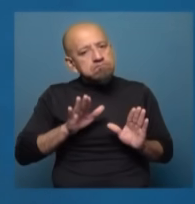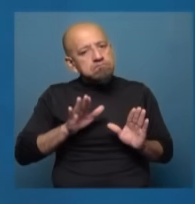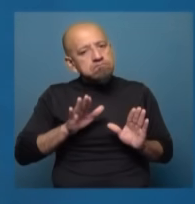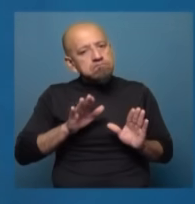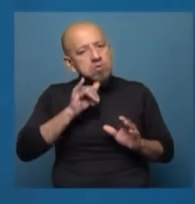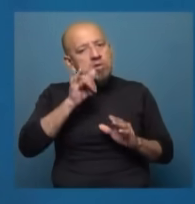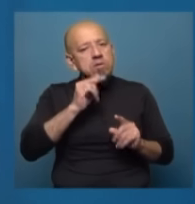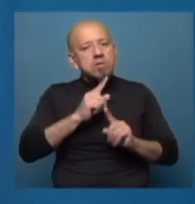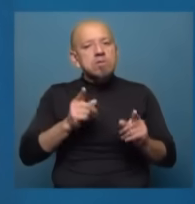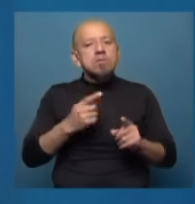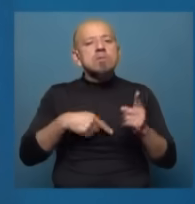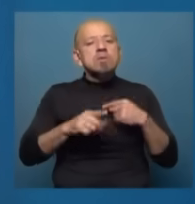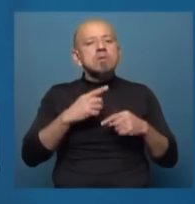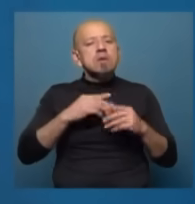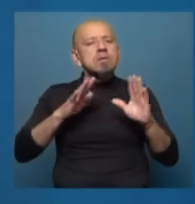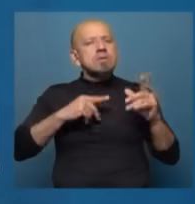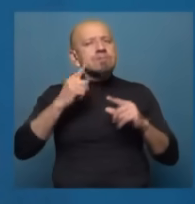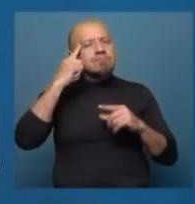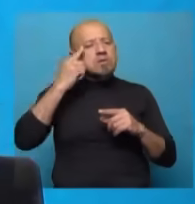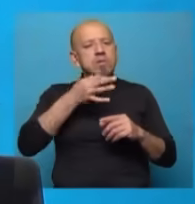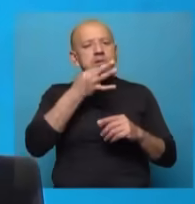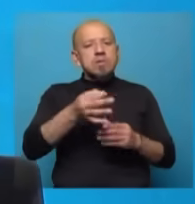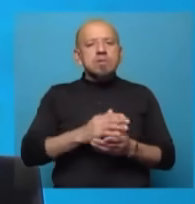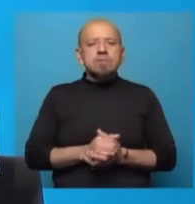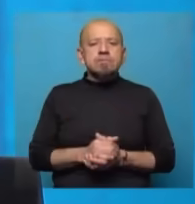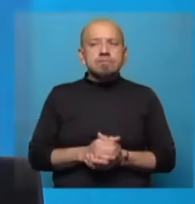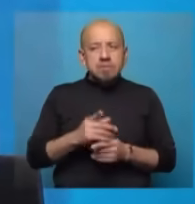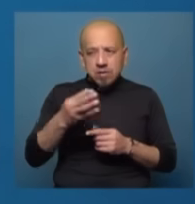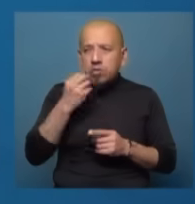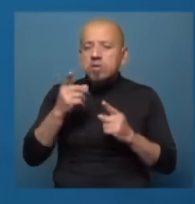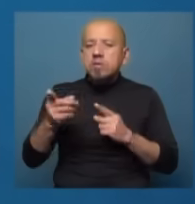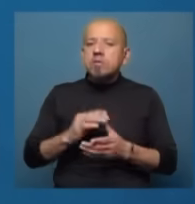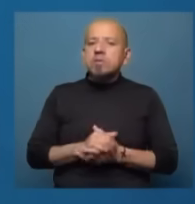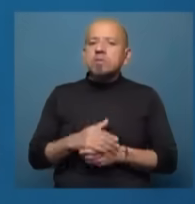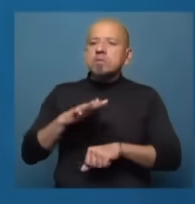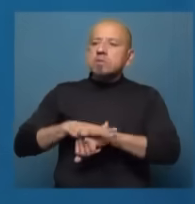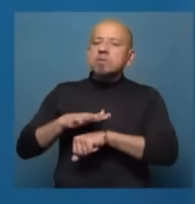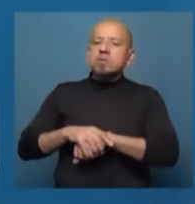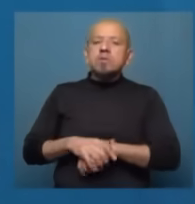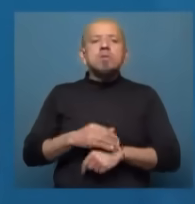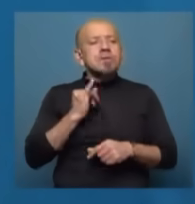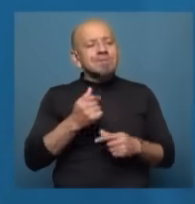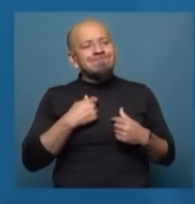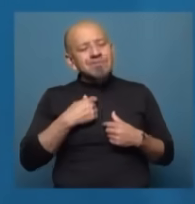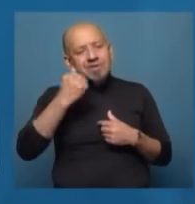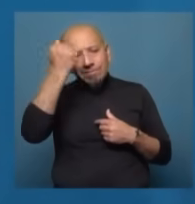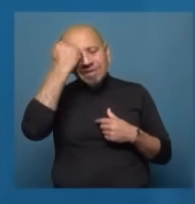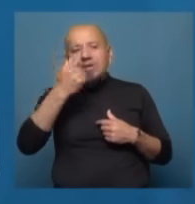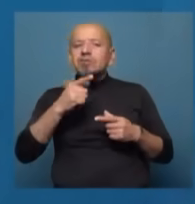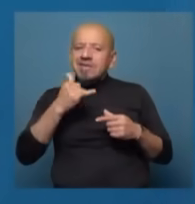contarlo me lo pregunto mucho pensá que hubiese sido bueno contarlo en su momento yo cre sí yo estoy arrepentida no haberlo